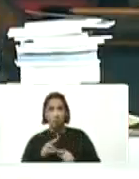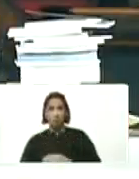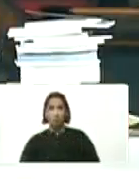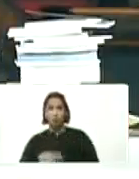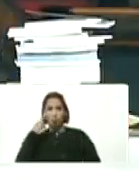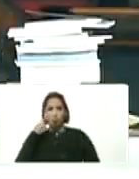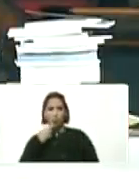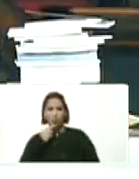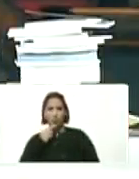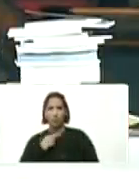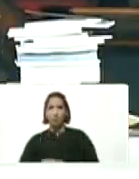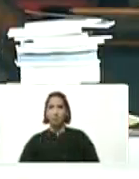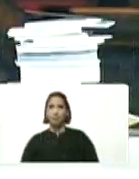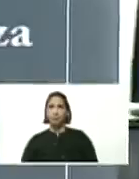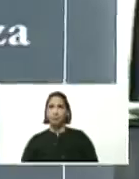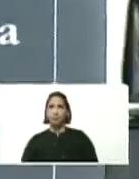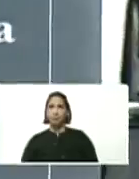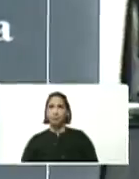y Espinosa.